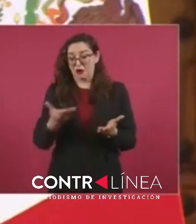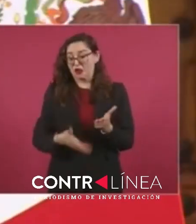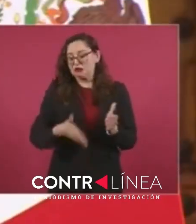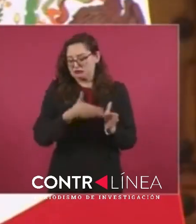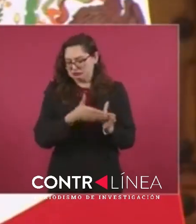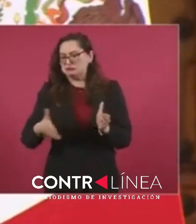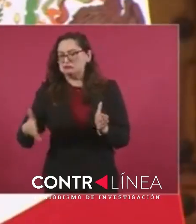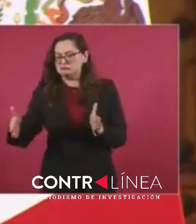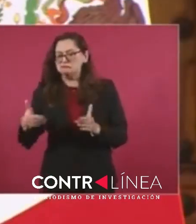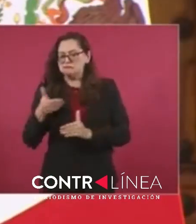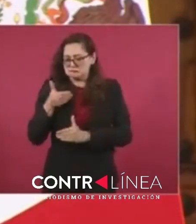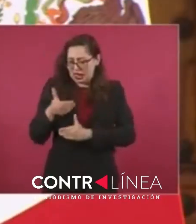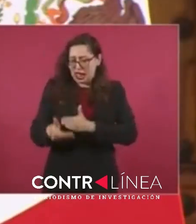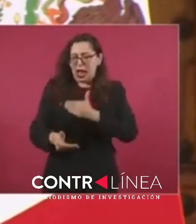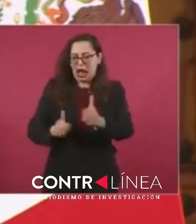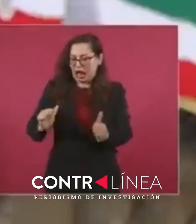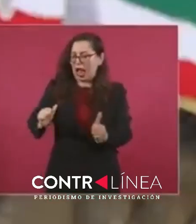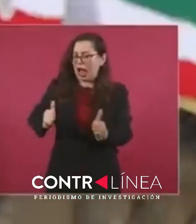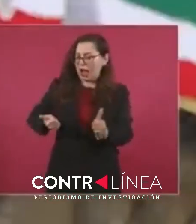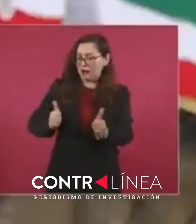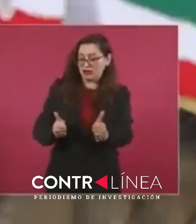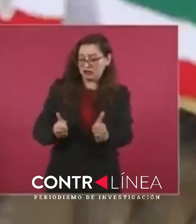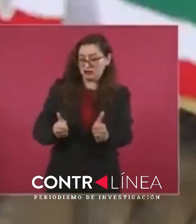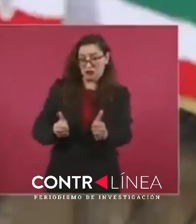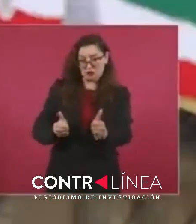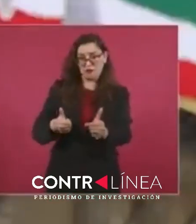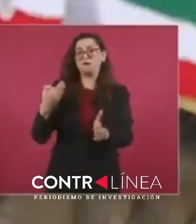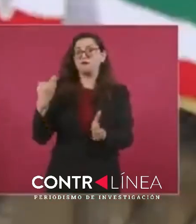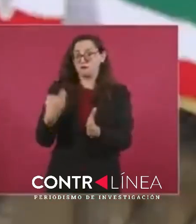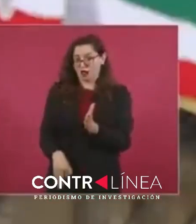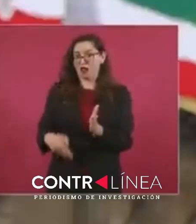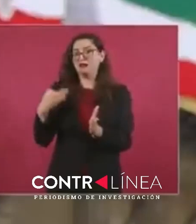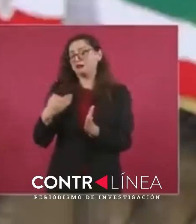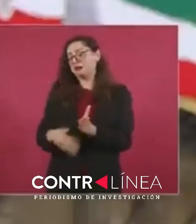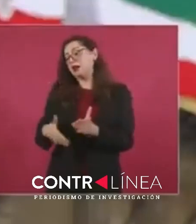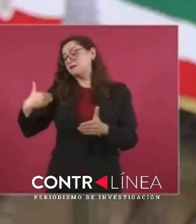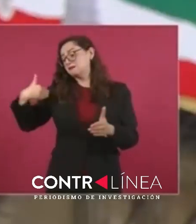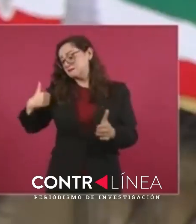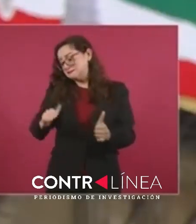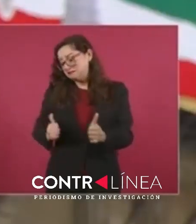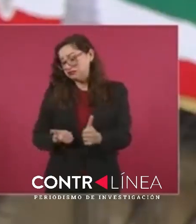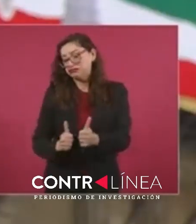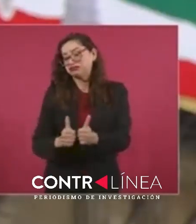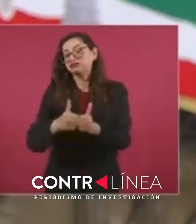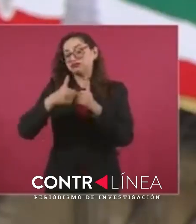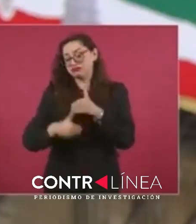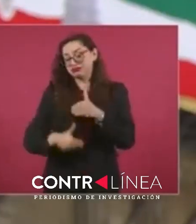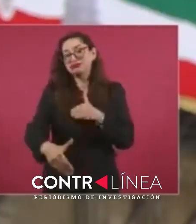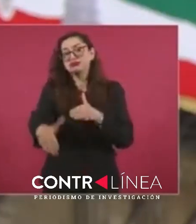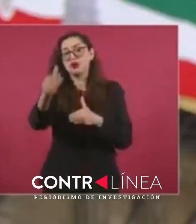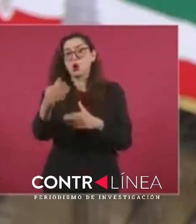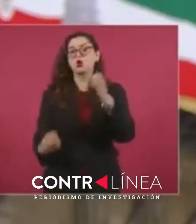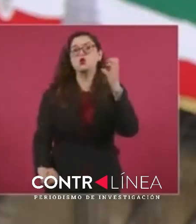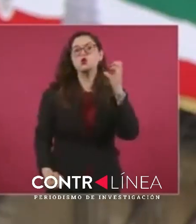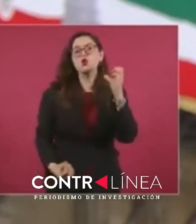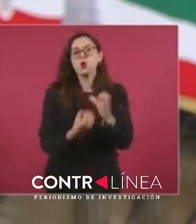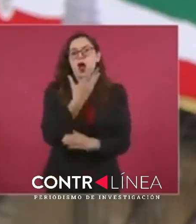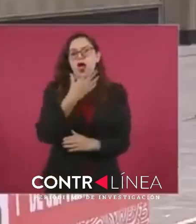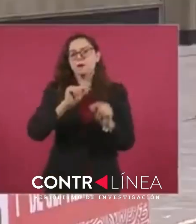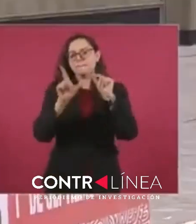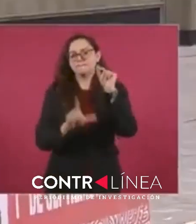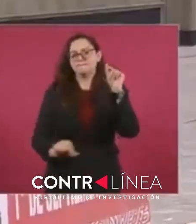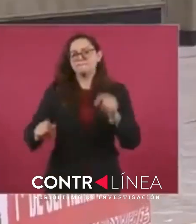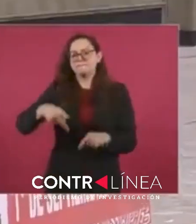luchando para fortalecer lo alcanzado y continuar construyendo una patria